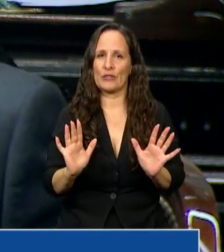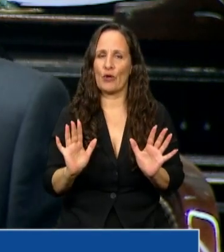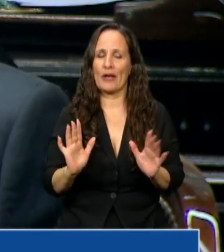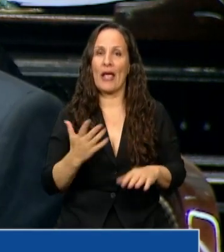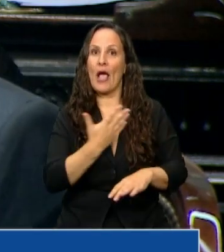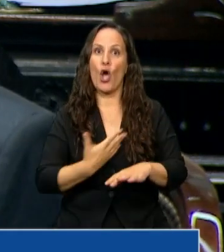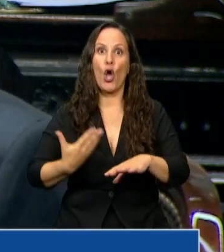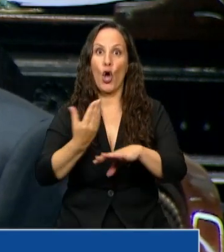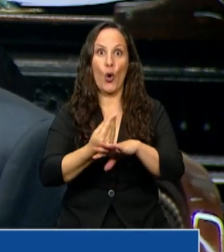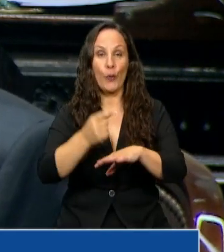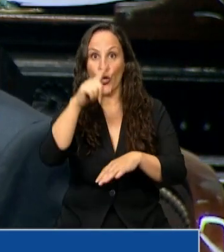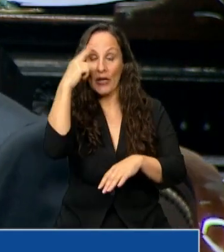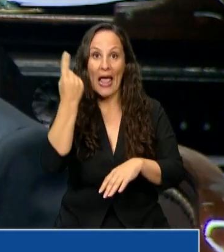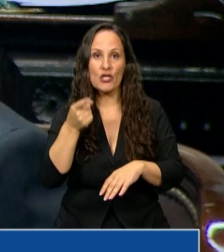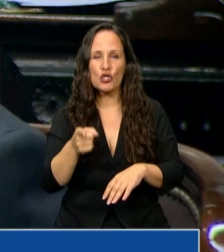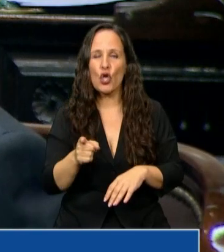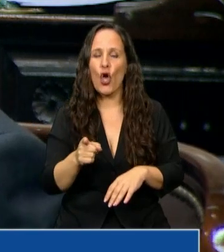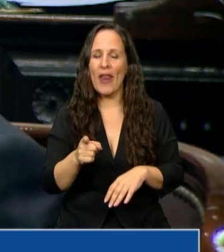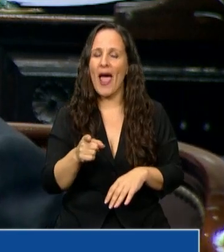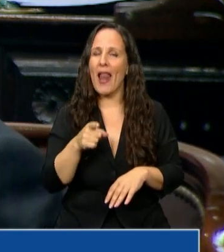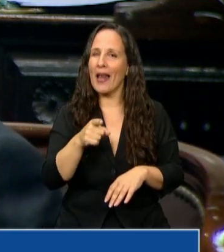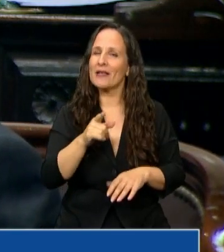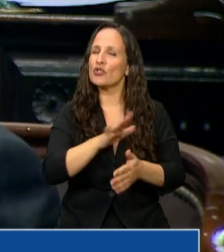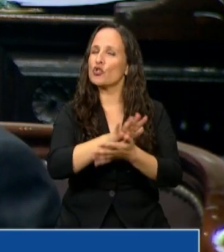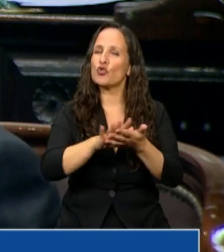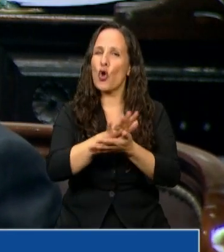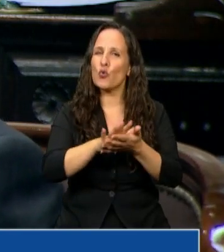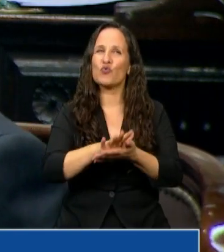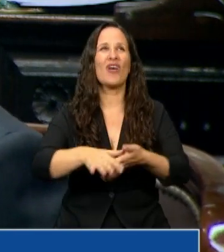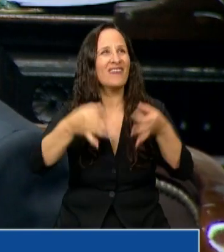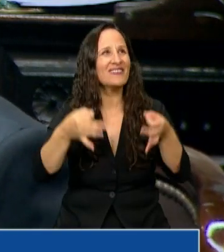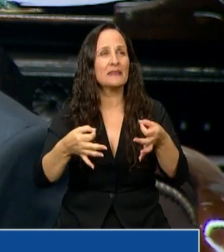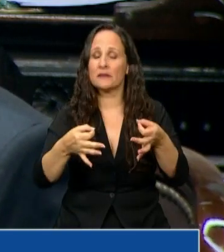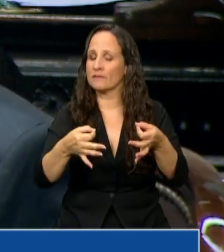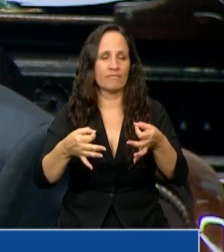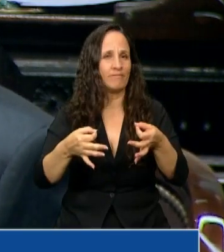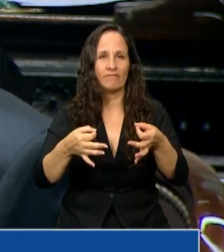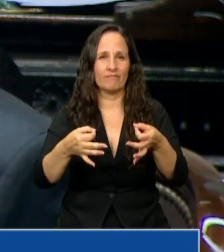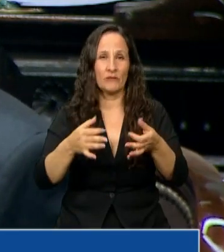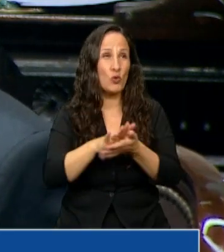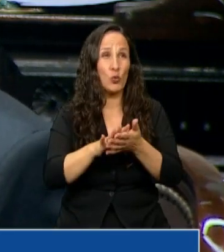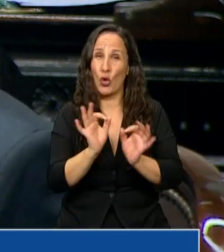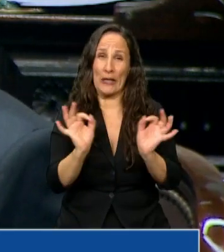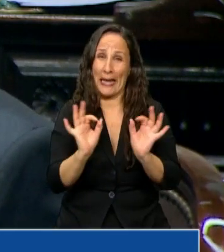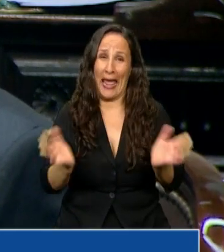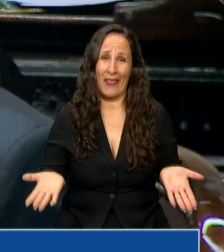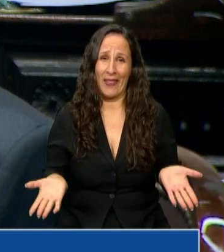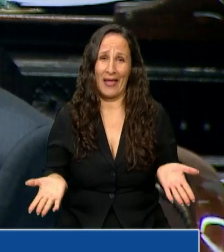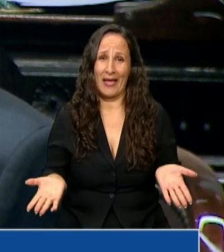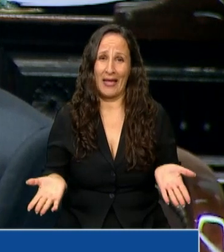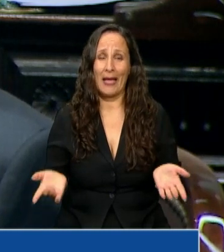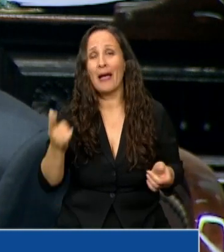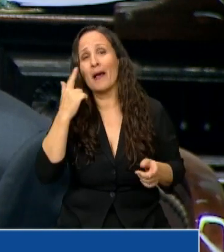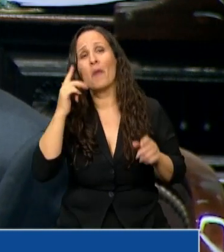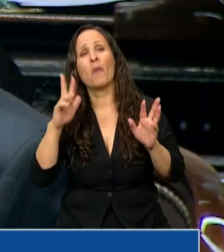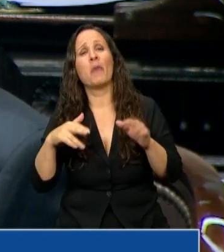Gobierno Nacional no está solucionando nada. La estrategia